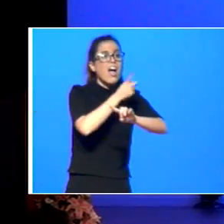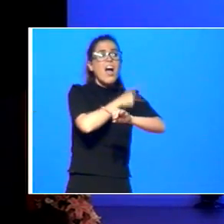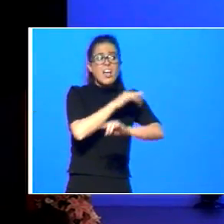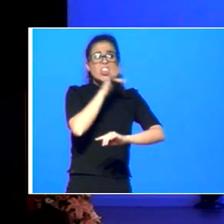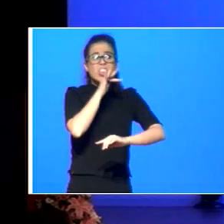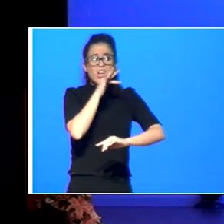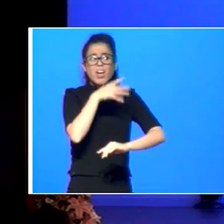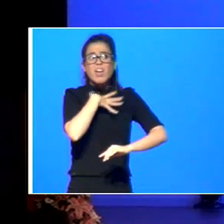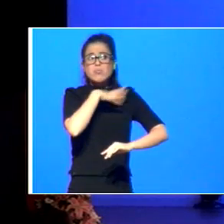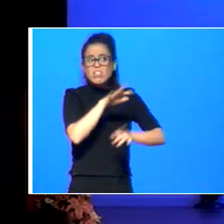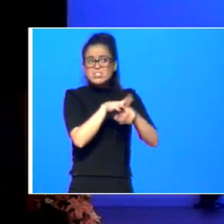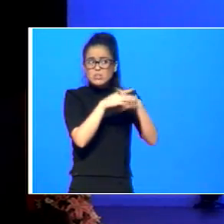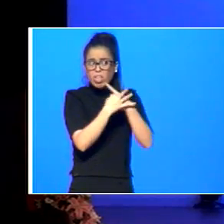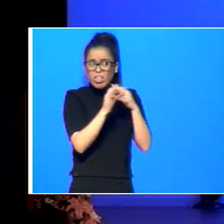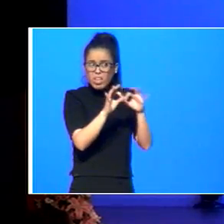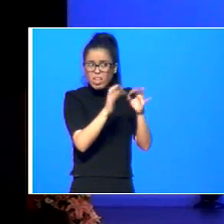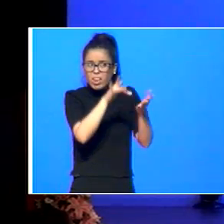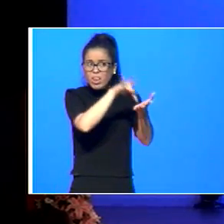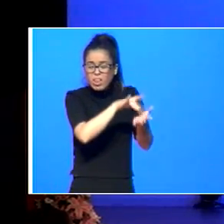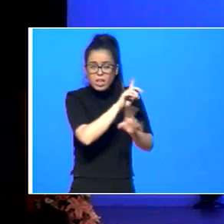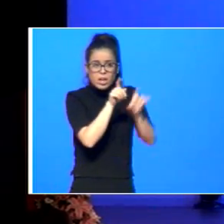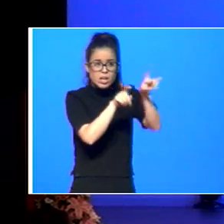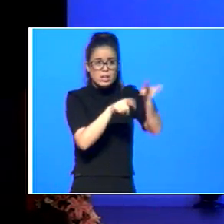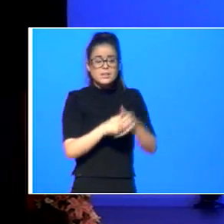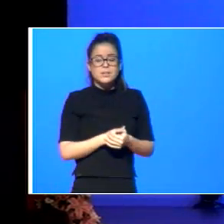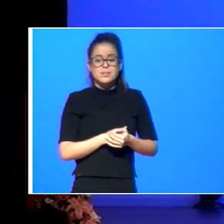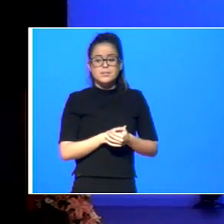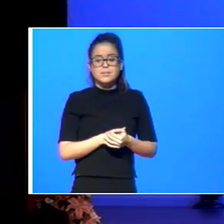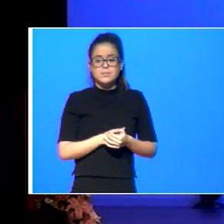todavía puede ocurrir eso, nos puede ocurrir y tenemos